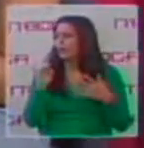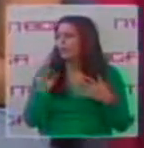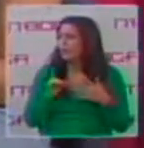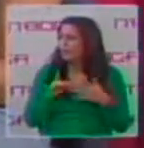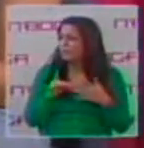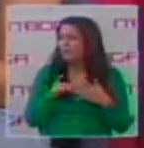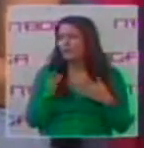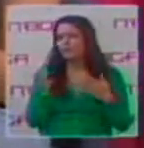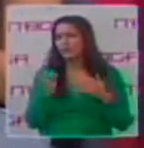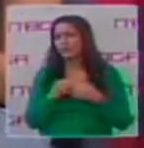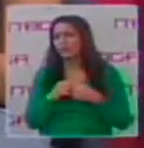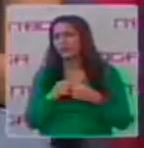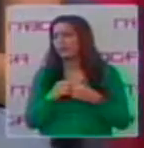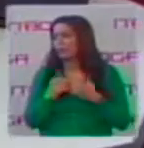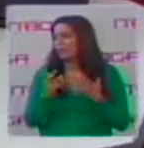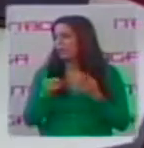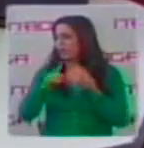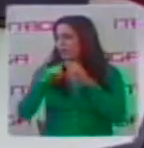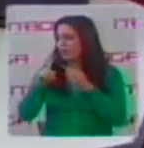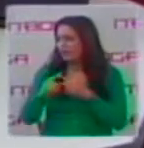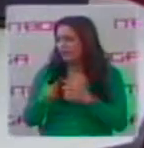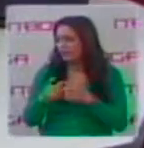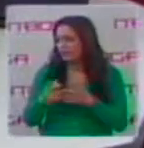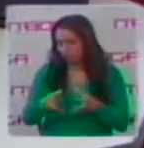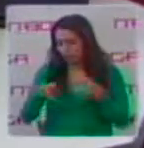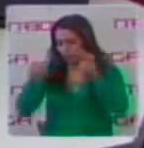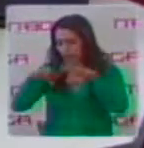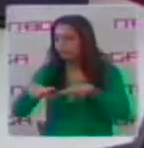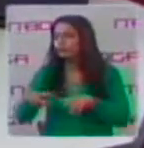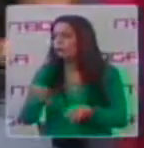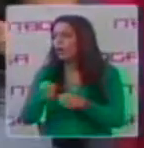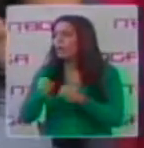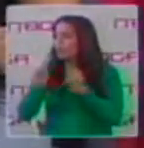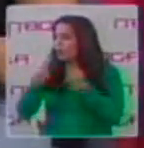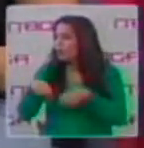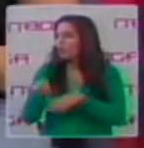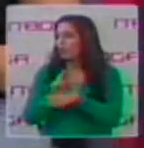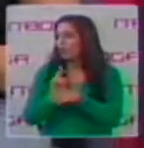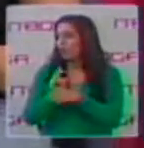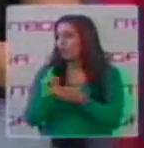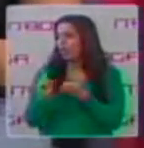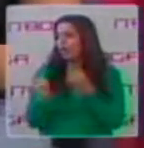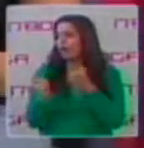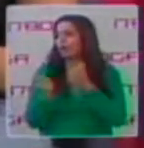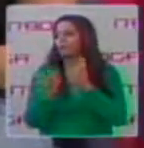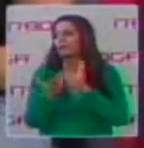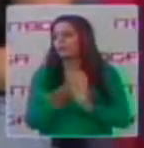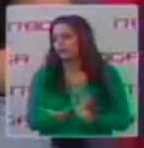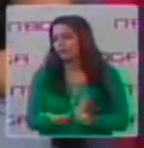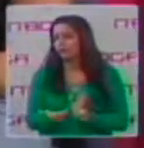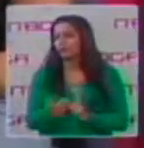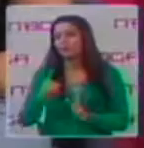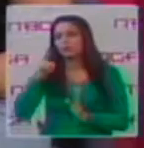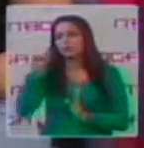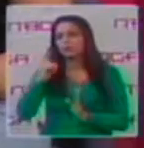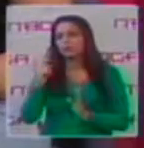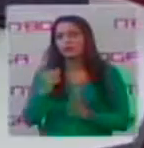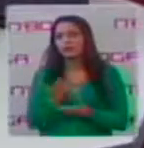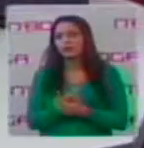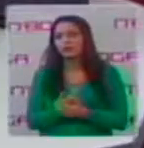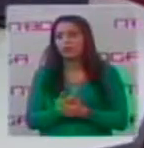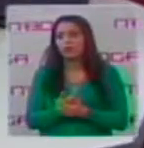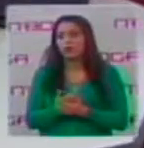latas, envases Tetra Pak. Esto para ellos tiene un valor. Entonces, la campaña busca un beneficio. ¿Por qué? Porque gana el chambero al